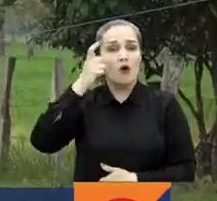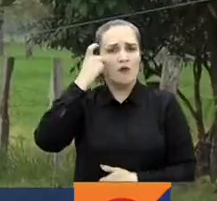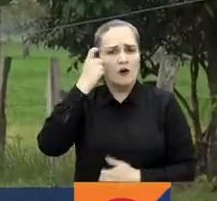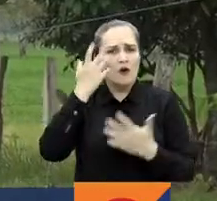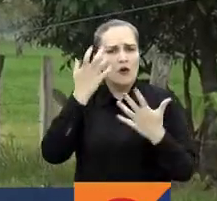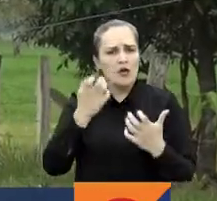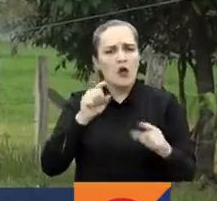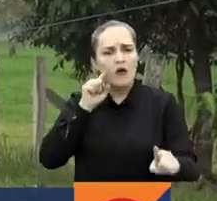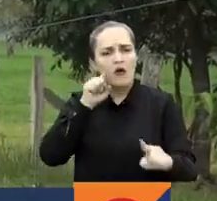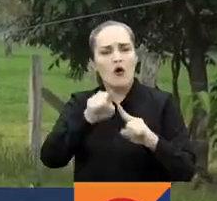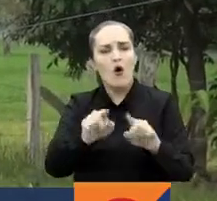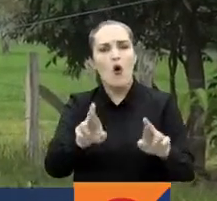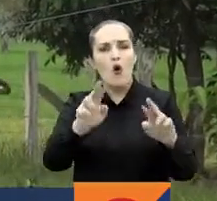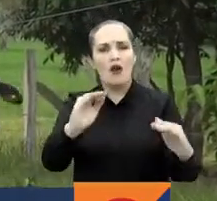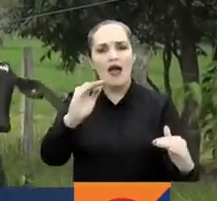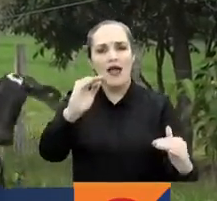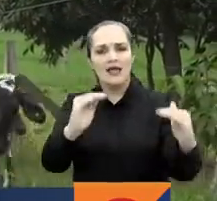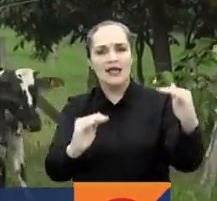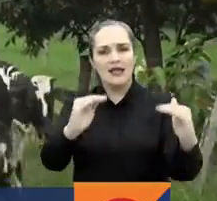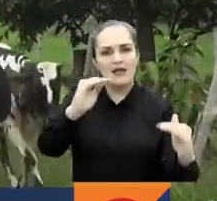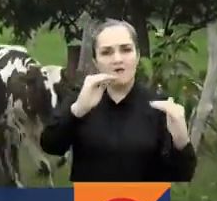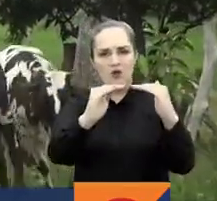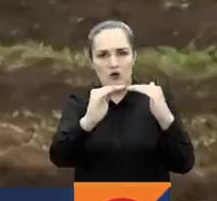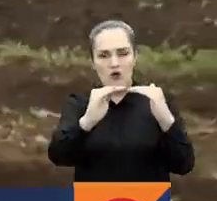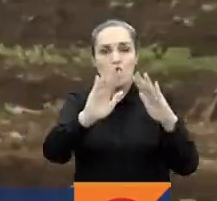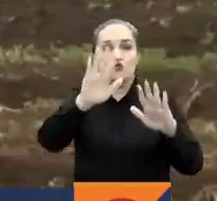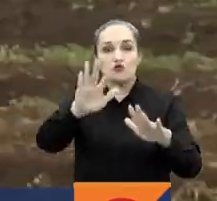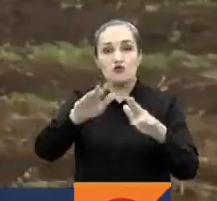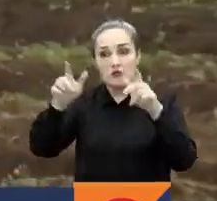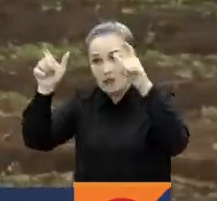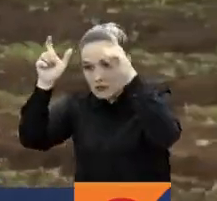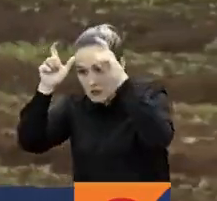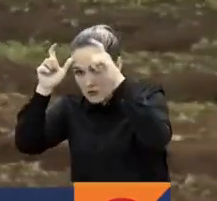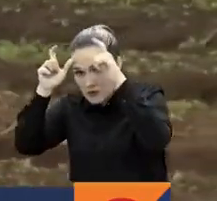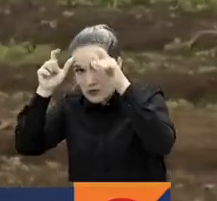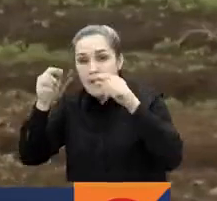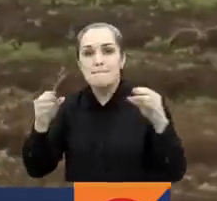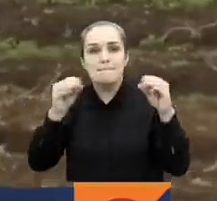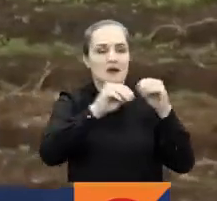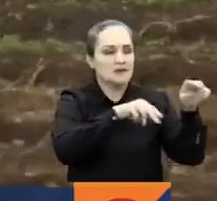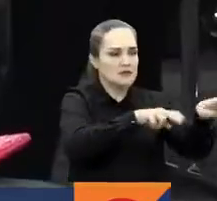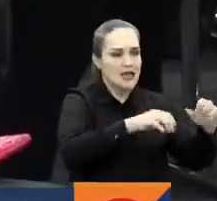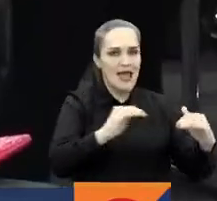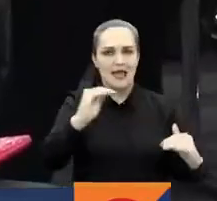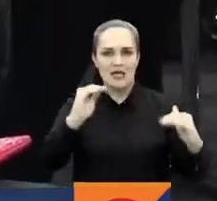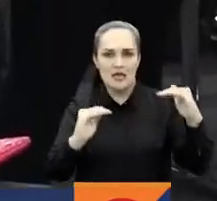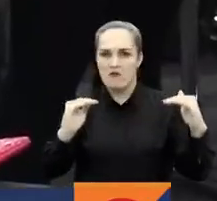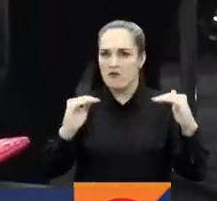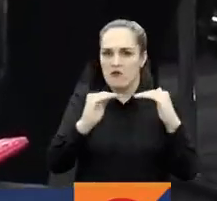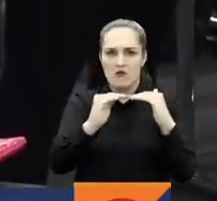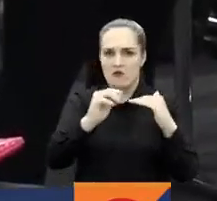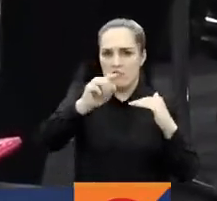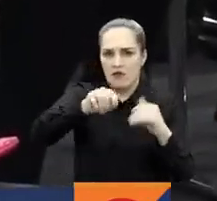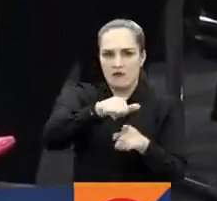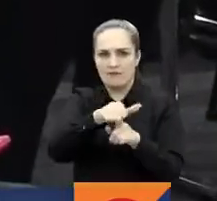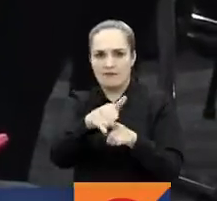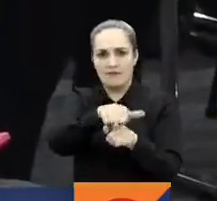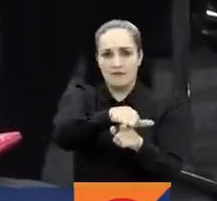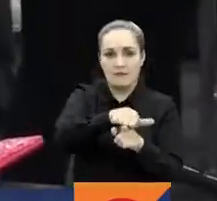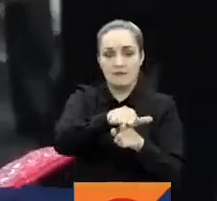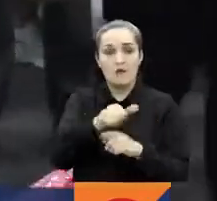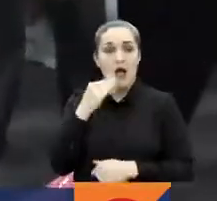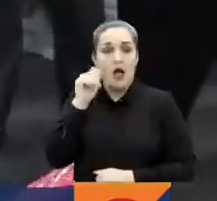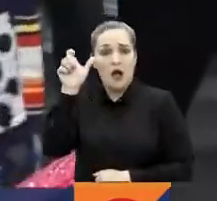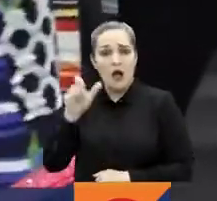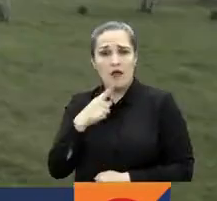generar un equilibrio entre la ganadería y la producción agropecuaria del país. La ministra designada Cecilia López afirmó que no hay por